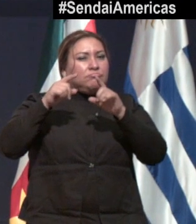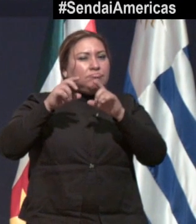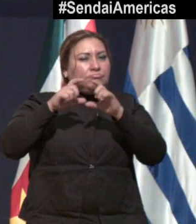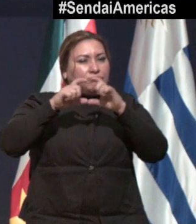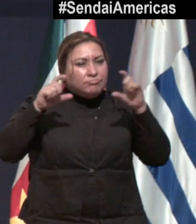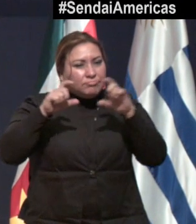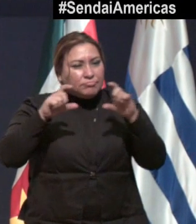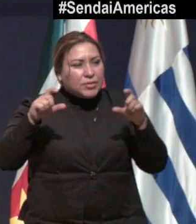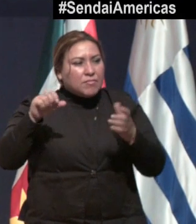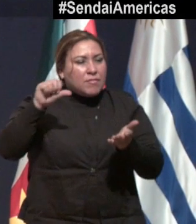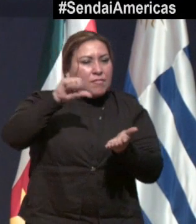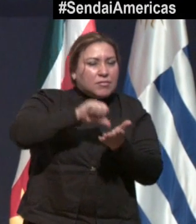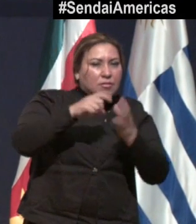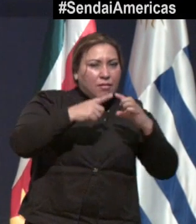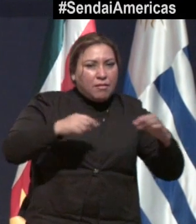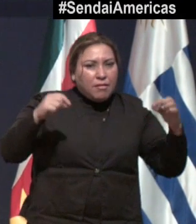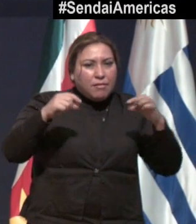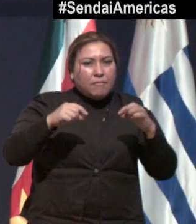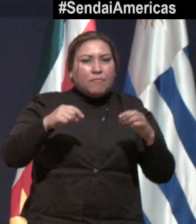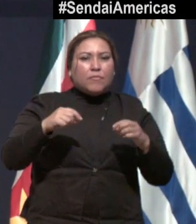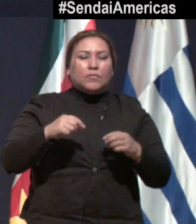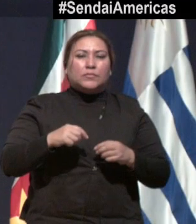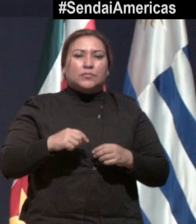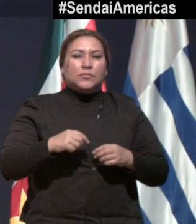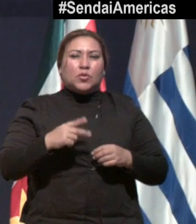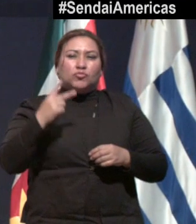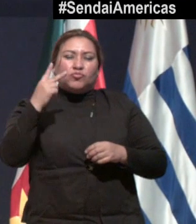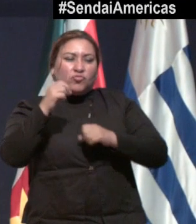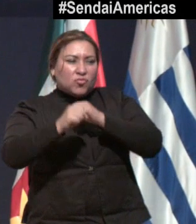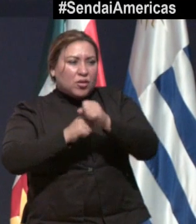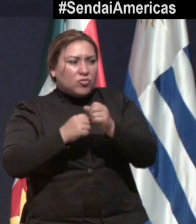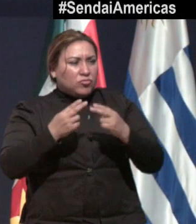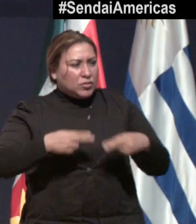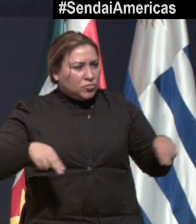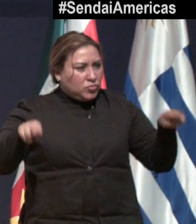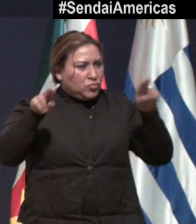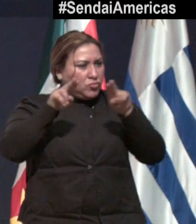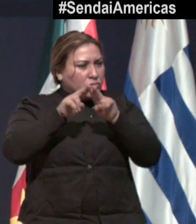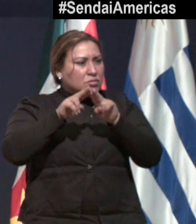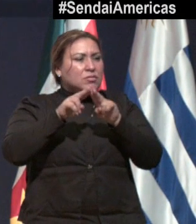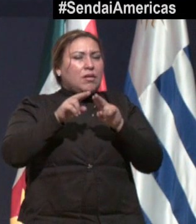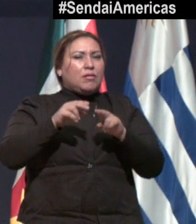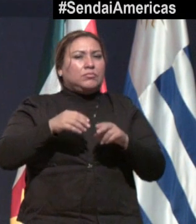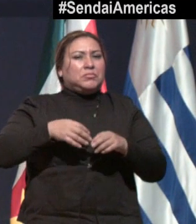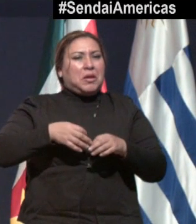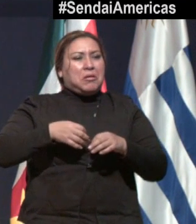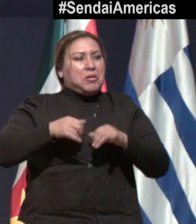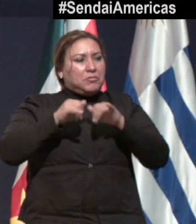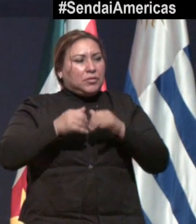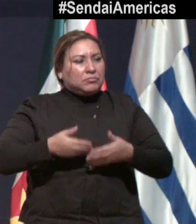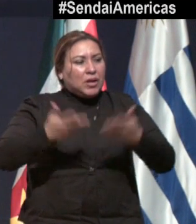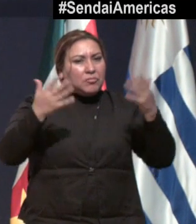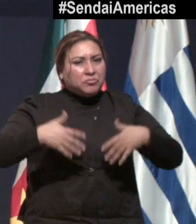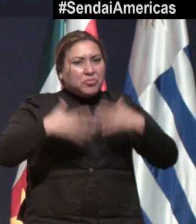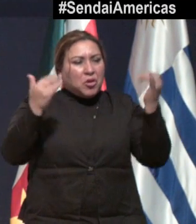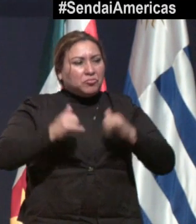Hyogo, cada 2 años en Naciones Unidas hemos ido publicando un informe que